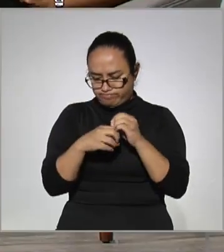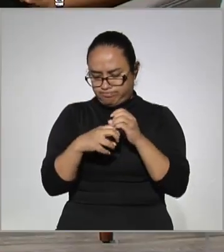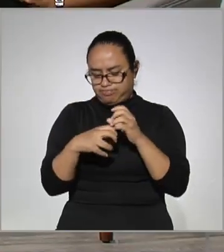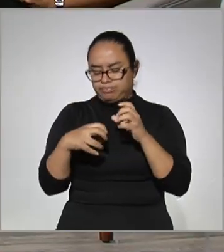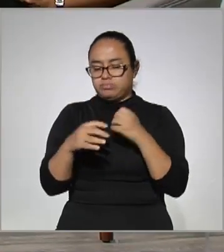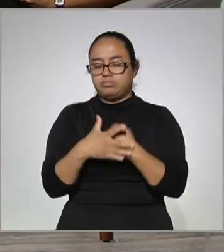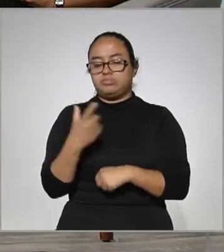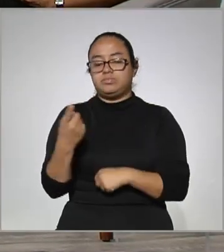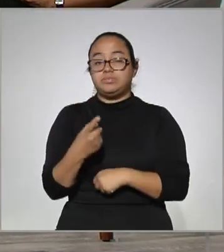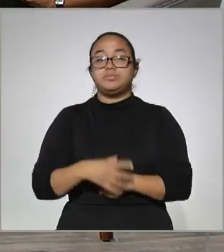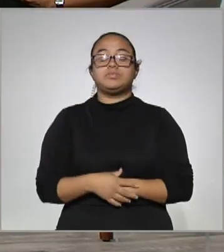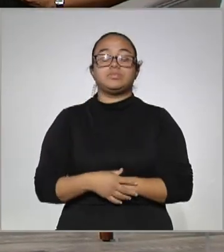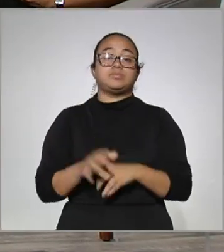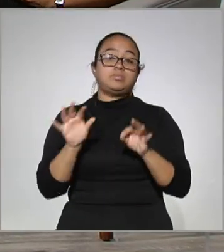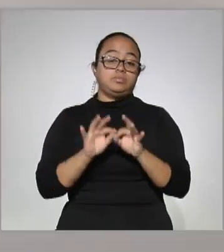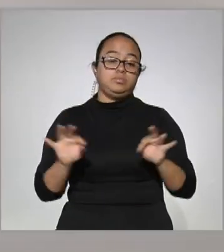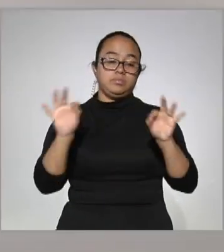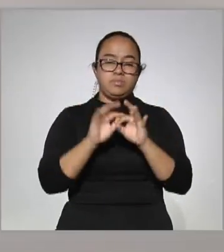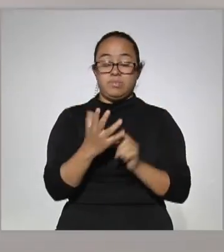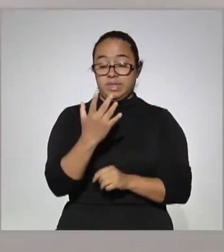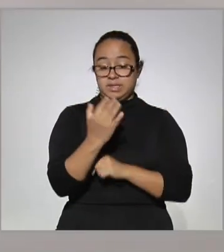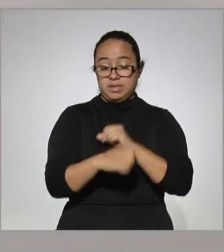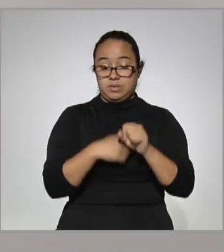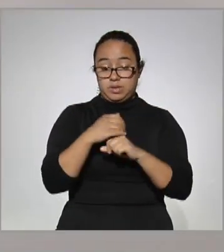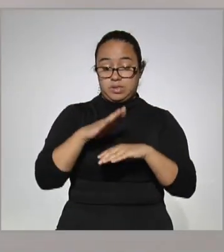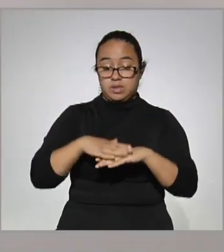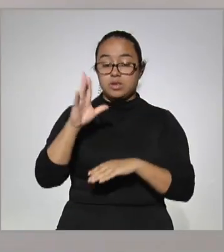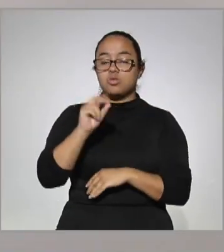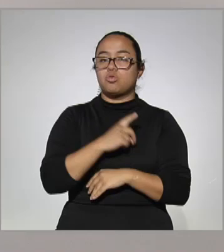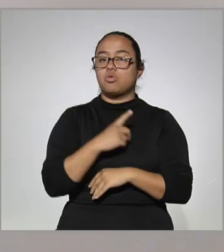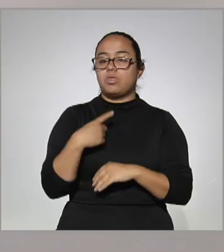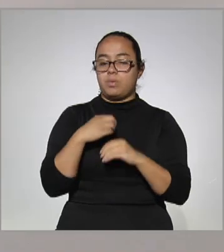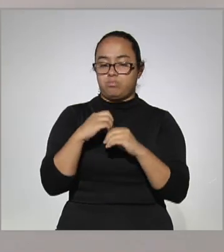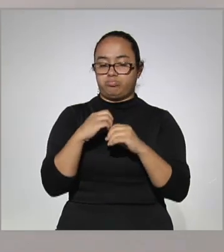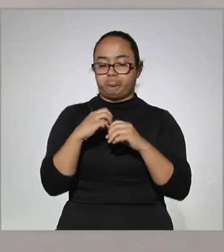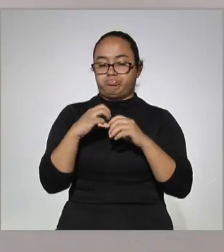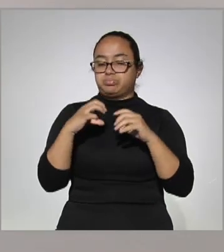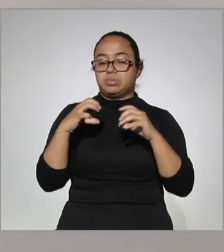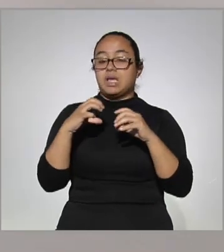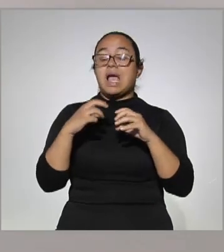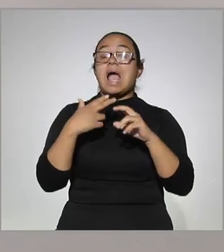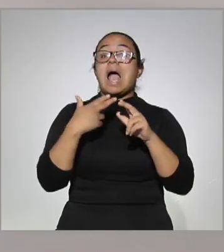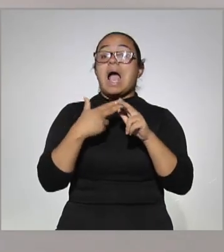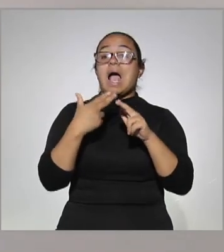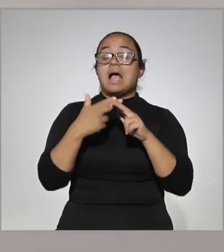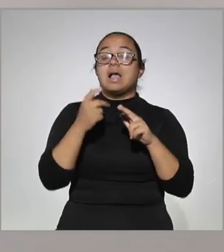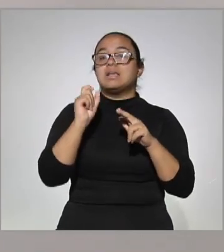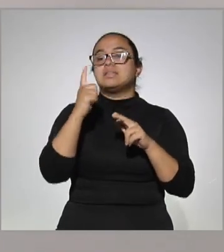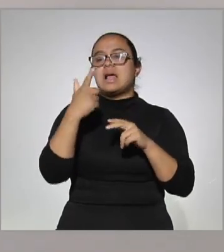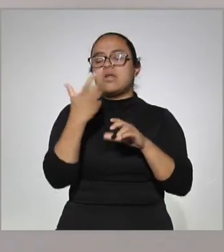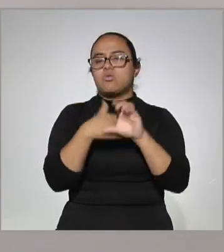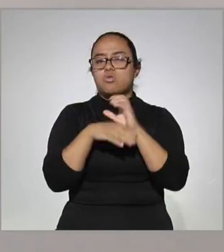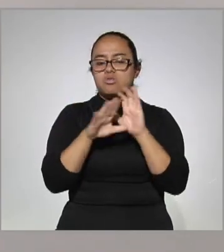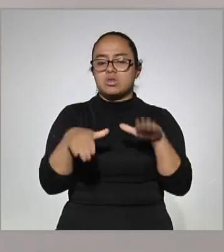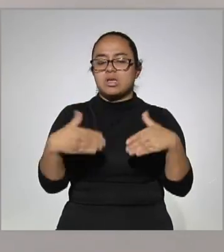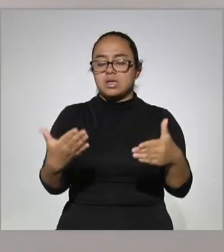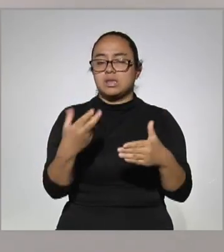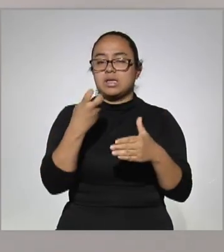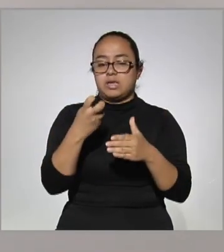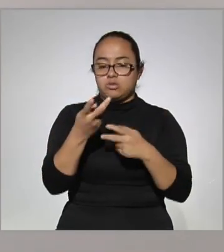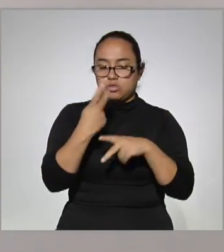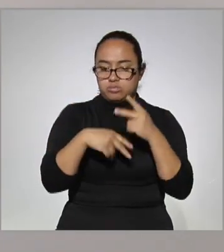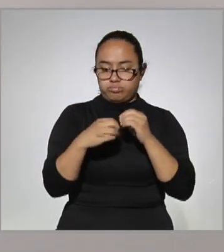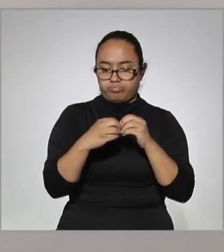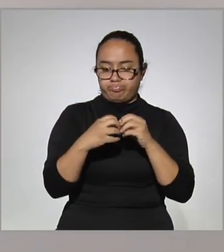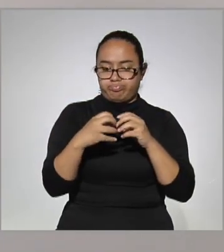creo que algo importante aquí, después de los 50 no debería de engrosarse, salvo que tuviera algún factor externo que estuviera influyendo para que esto se